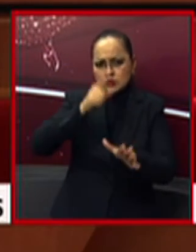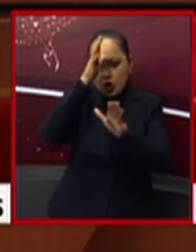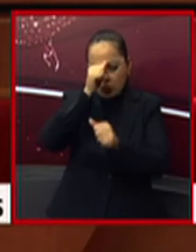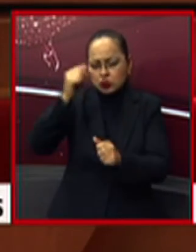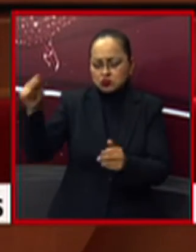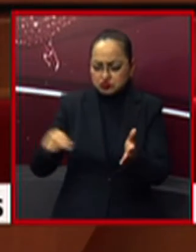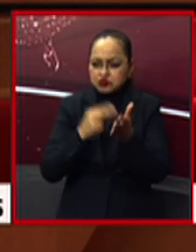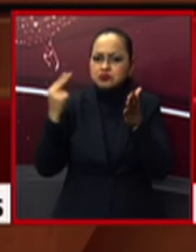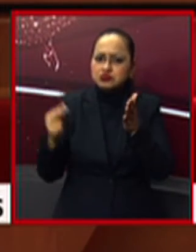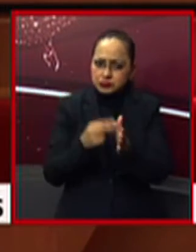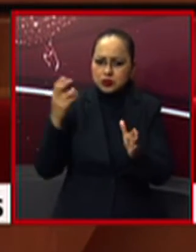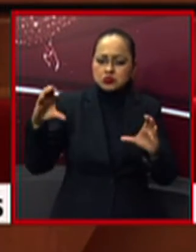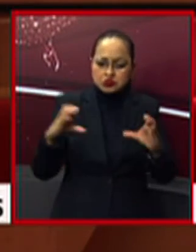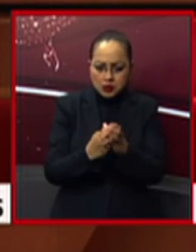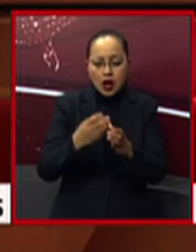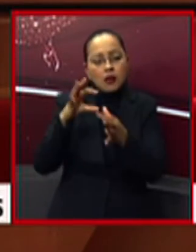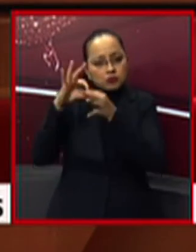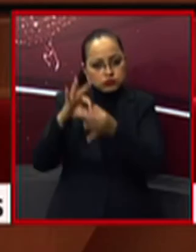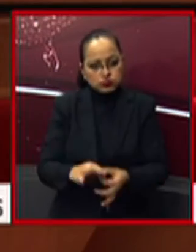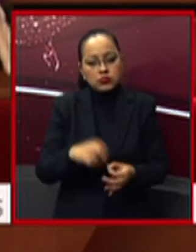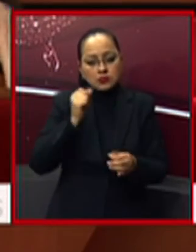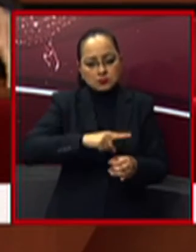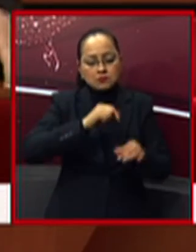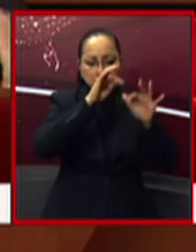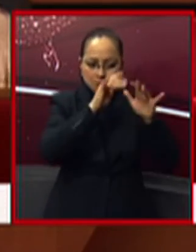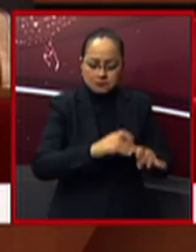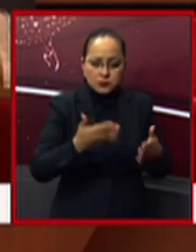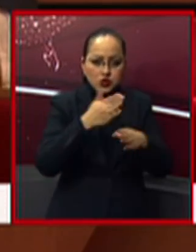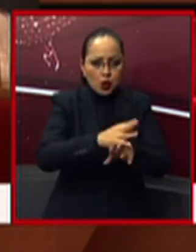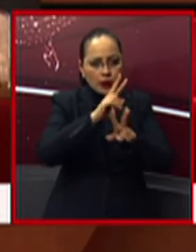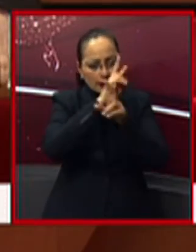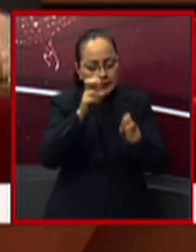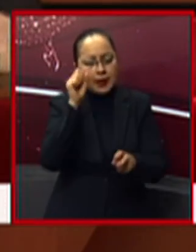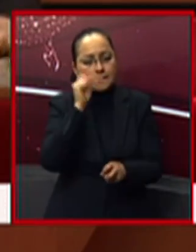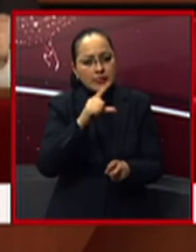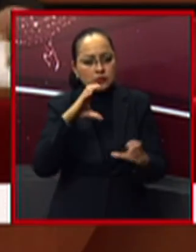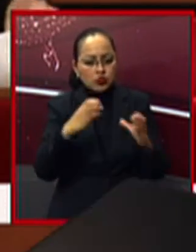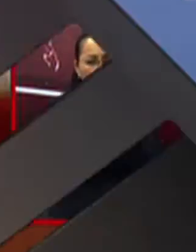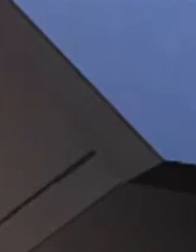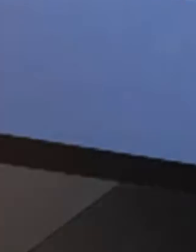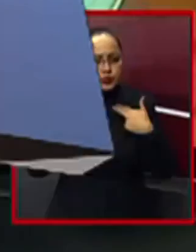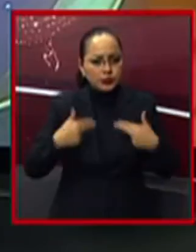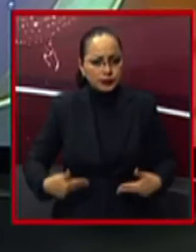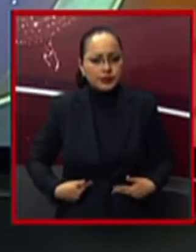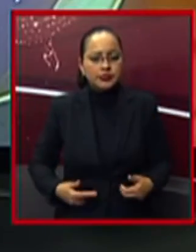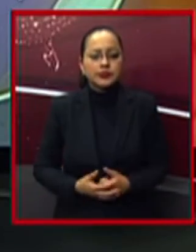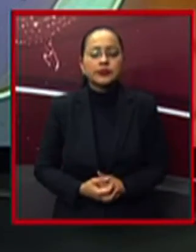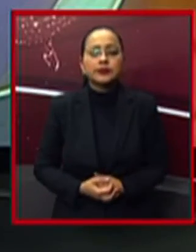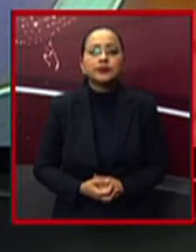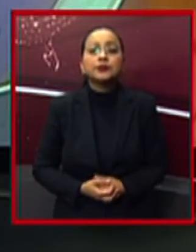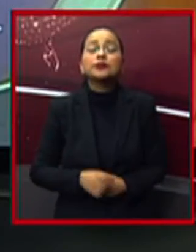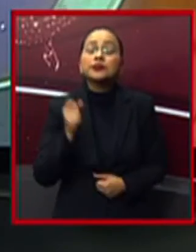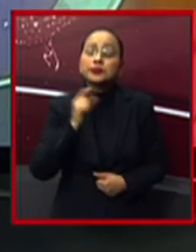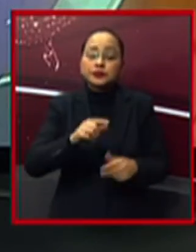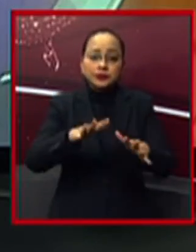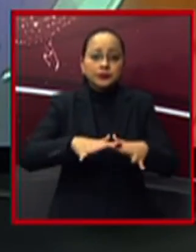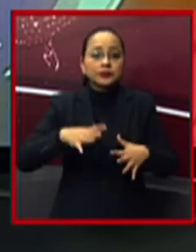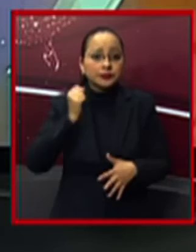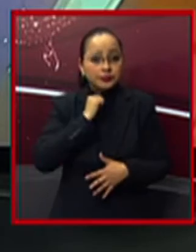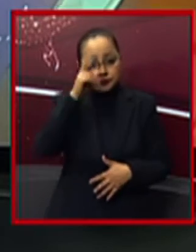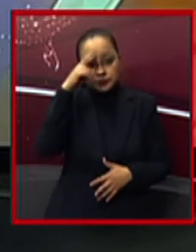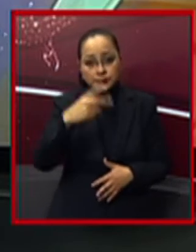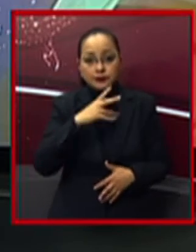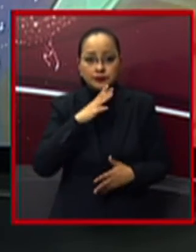que se plantea un texto escrito de principios en torno a derechos humanos relevantes. El Pleno avaló